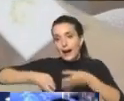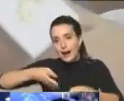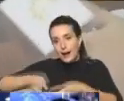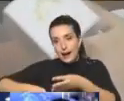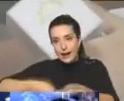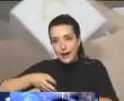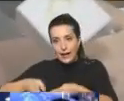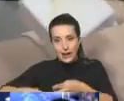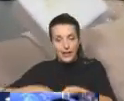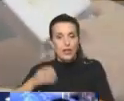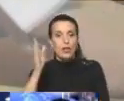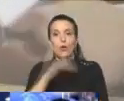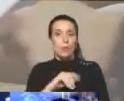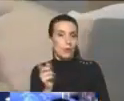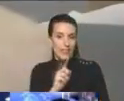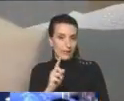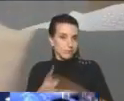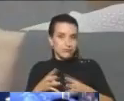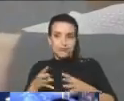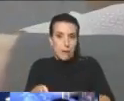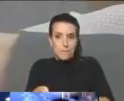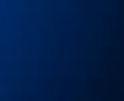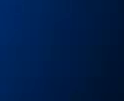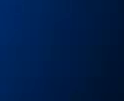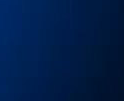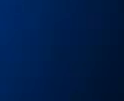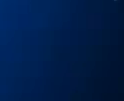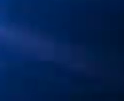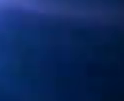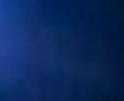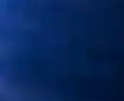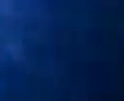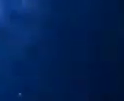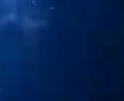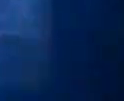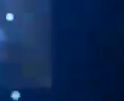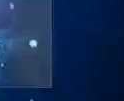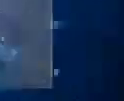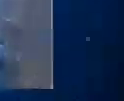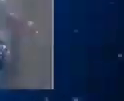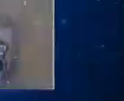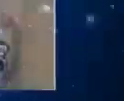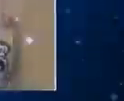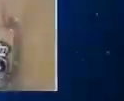lamentablemente lo advertimos en su momento y ahora se confirma sí